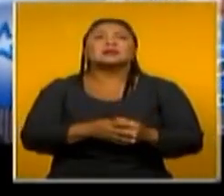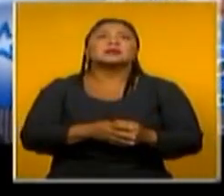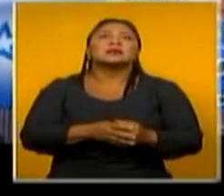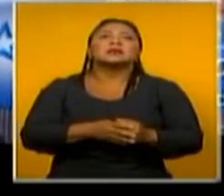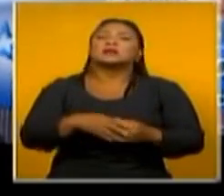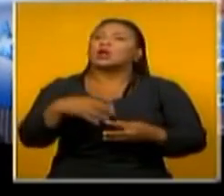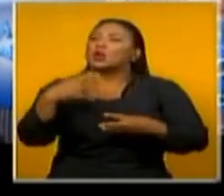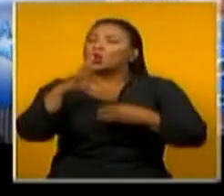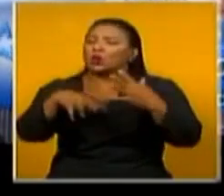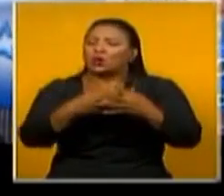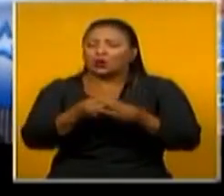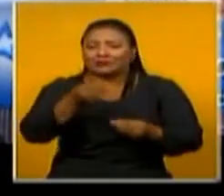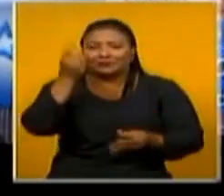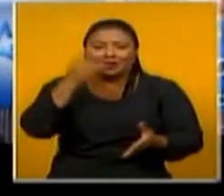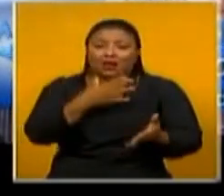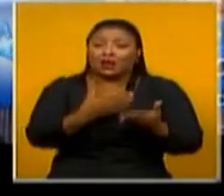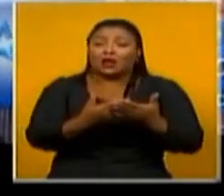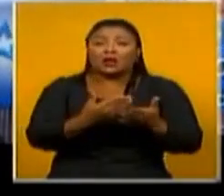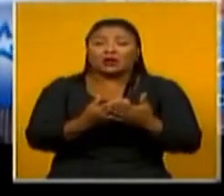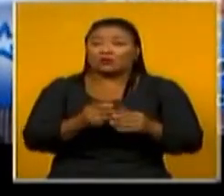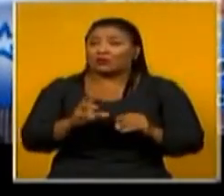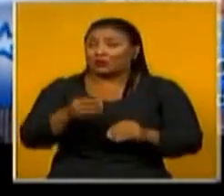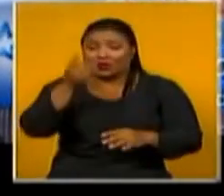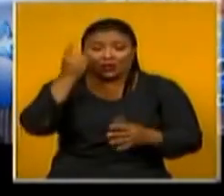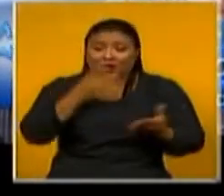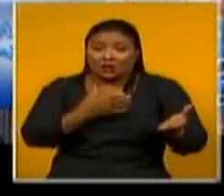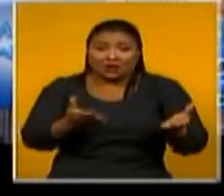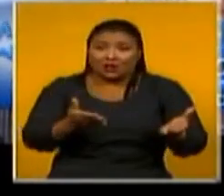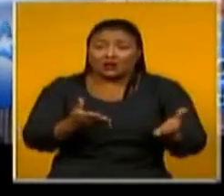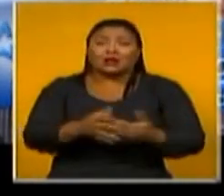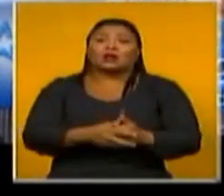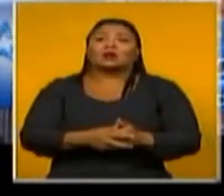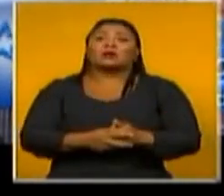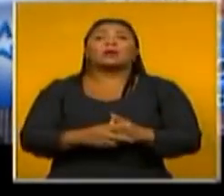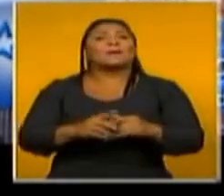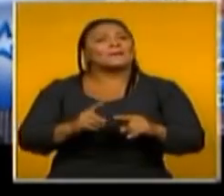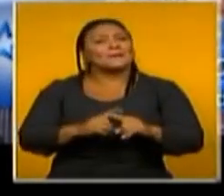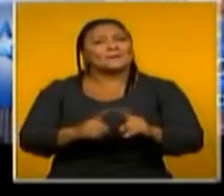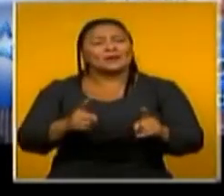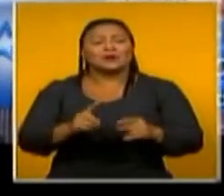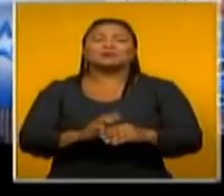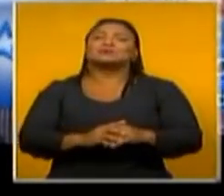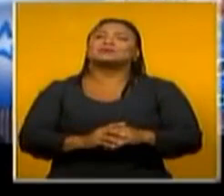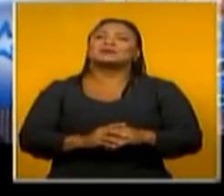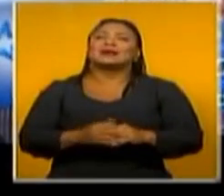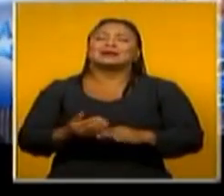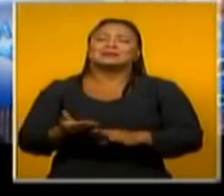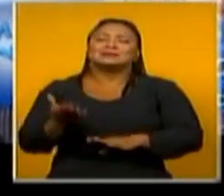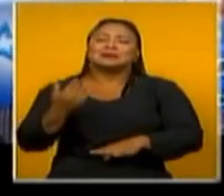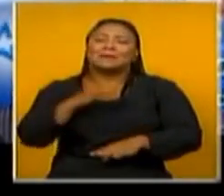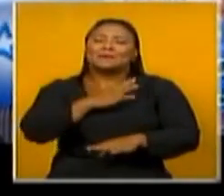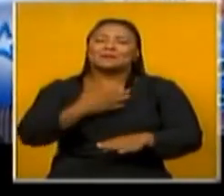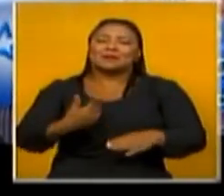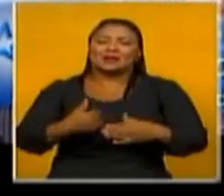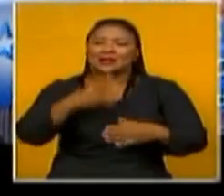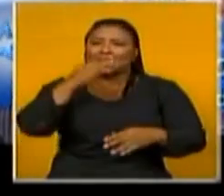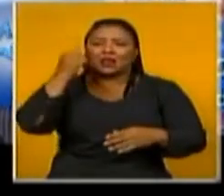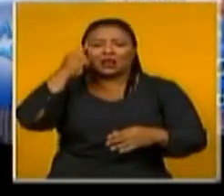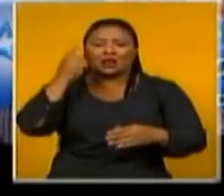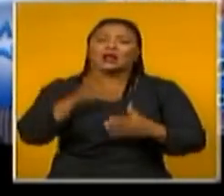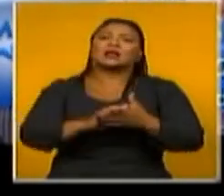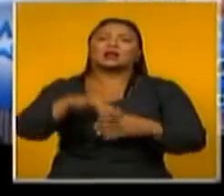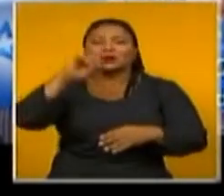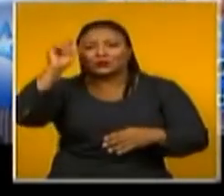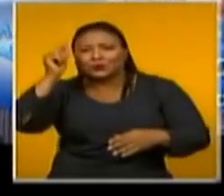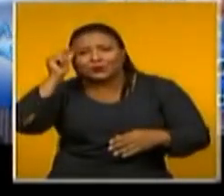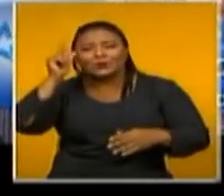a la seguridad social no es deuda, porque la deuda, decía el presidente Correa, del Estado al Estado